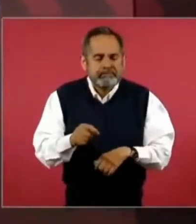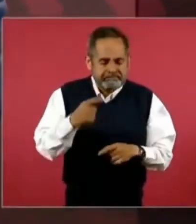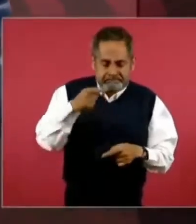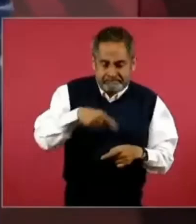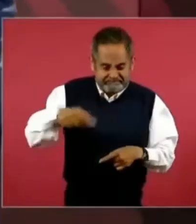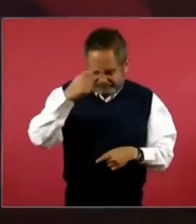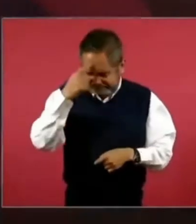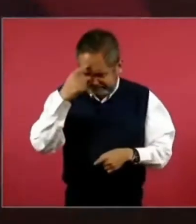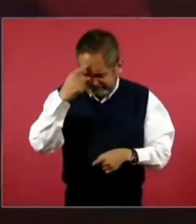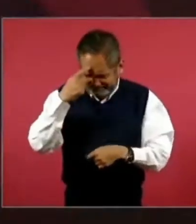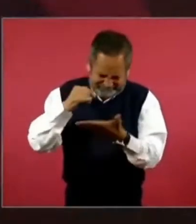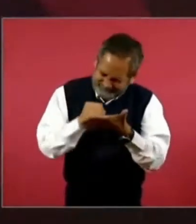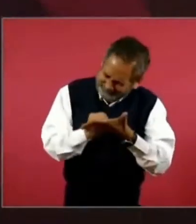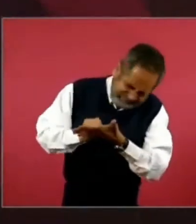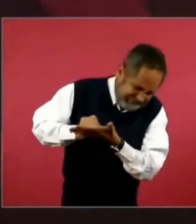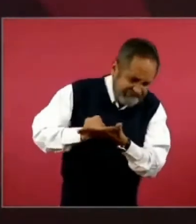político,